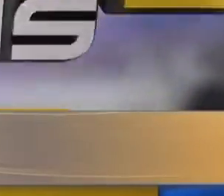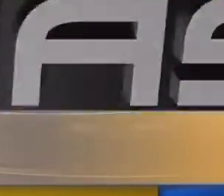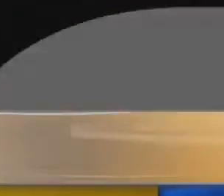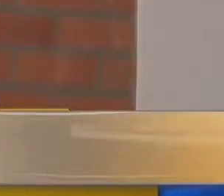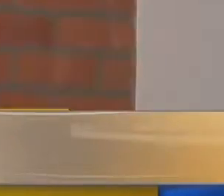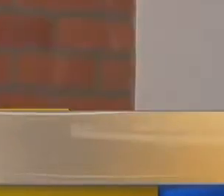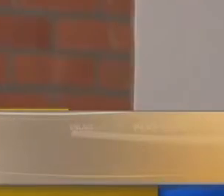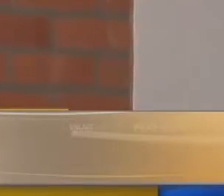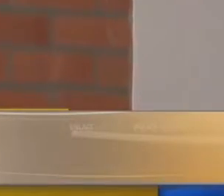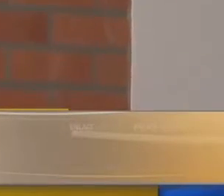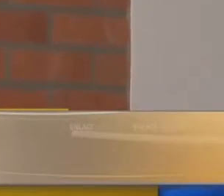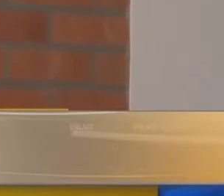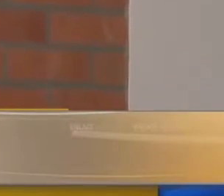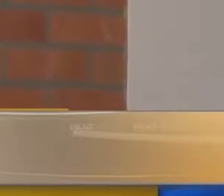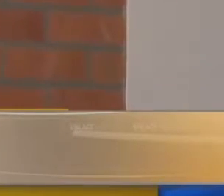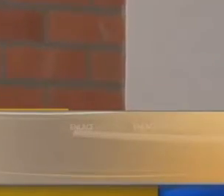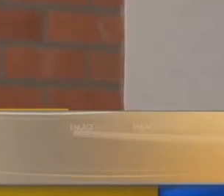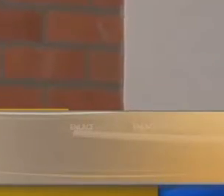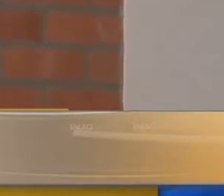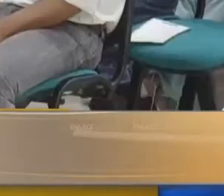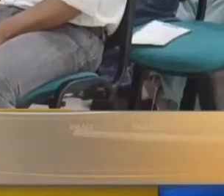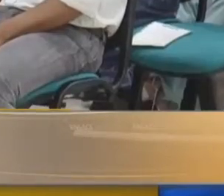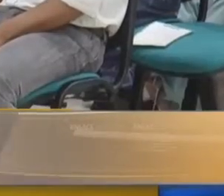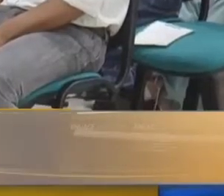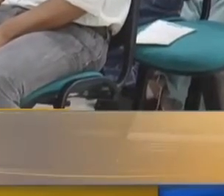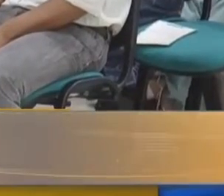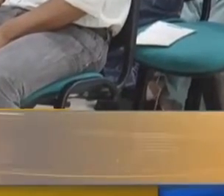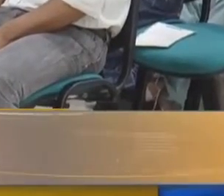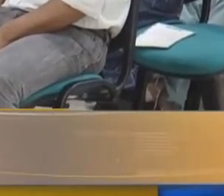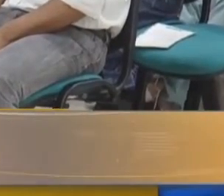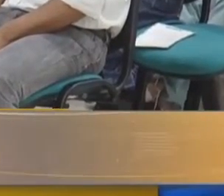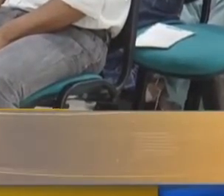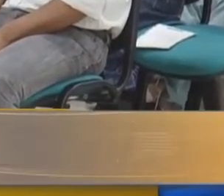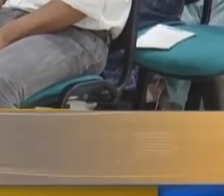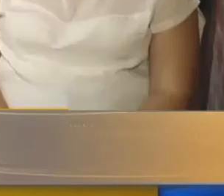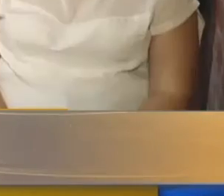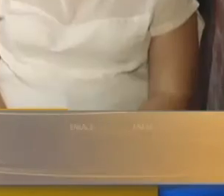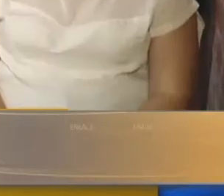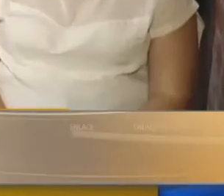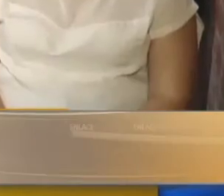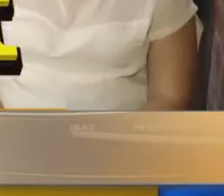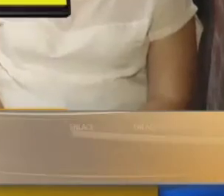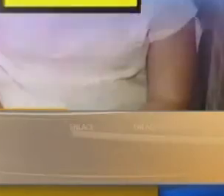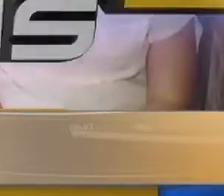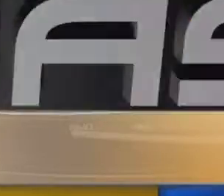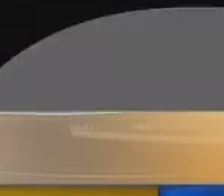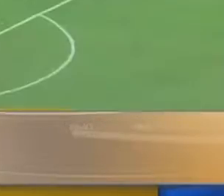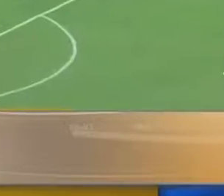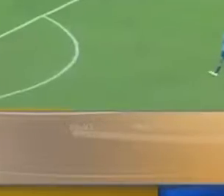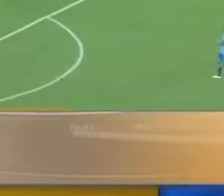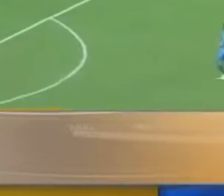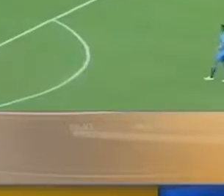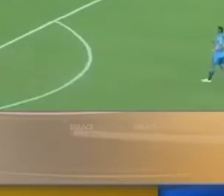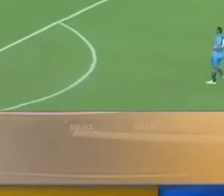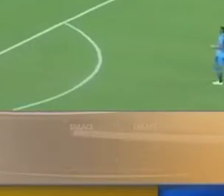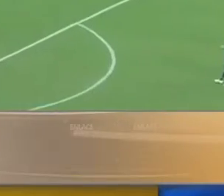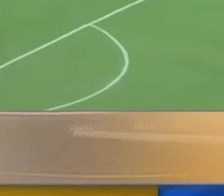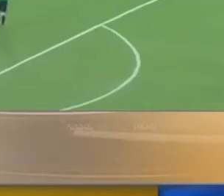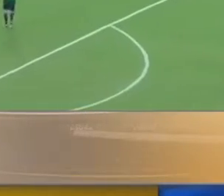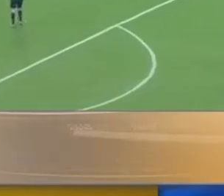semana. UniOriente celebra a partir de este lunes su semana técnica y cultural con encuentro de egresados y conversatorios. En los